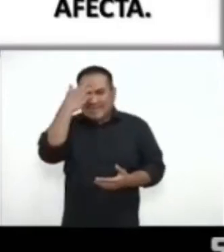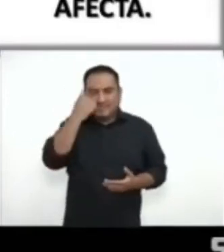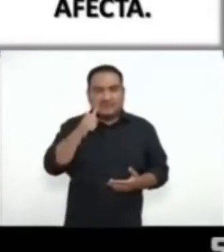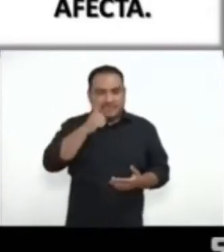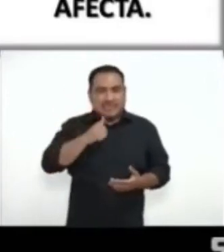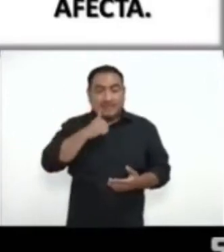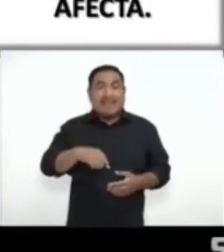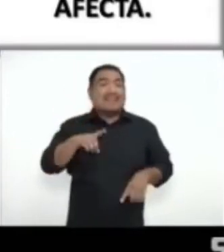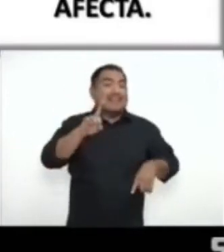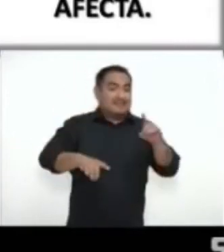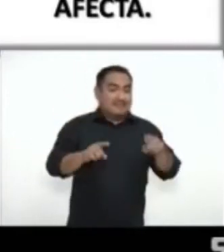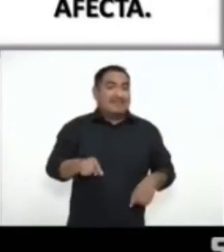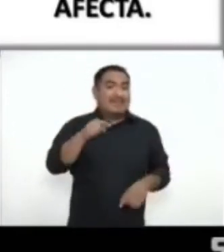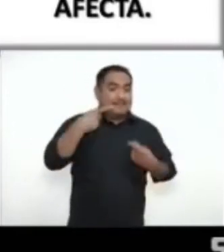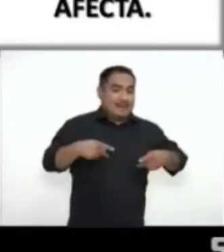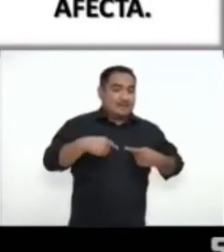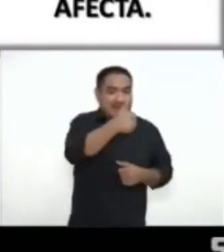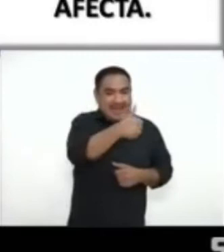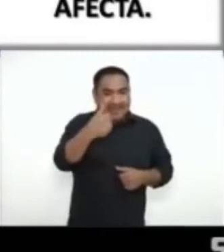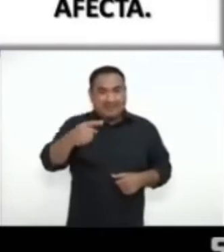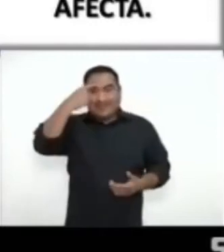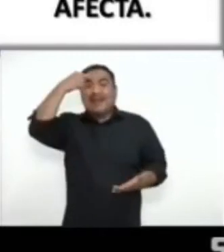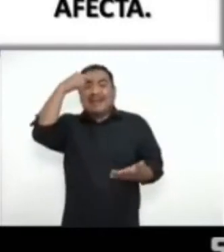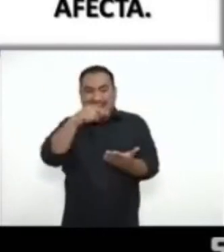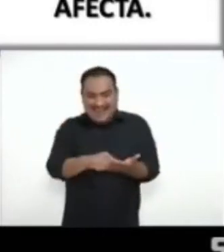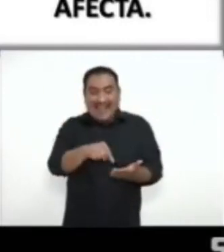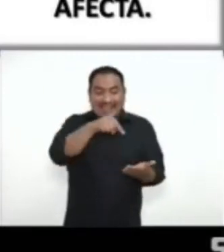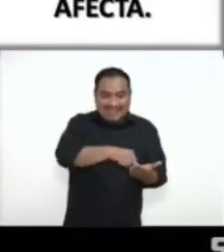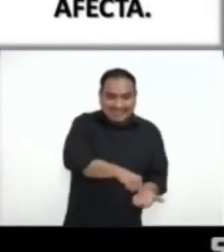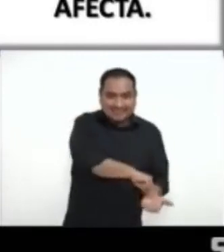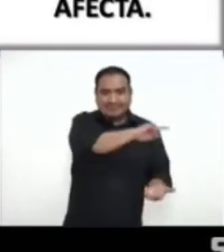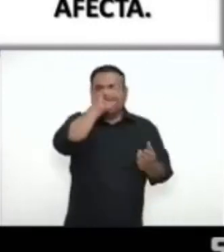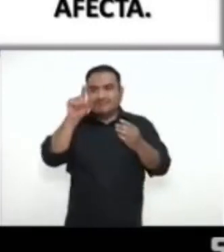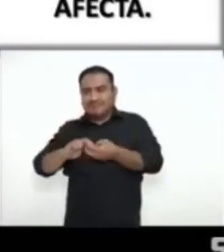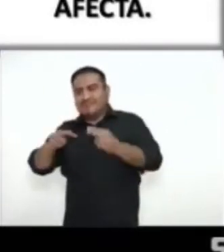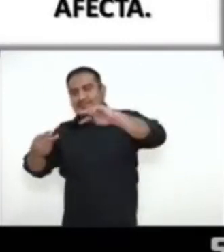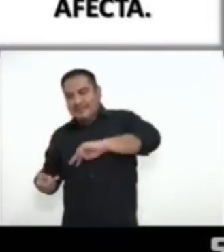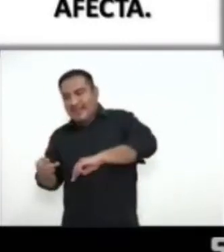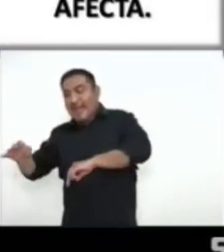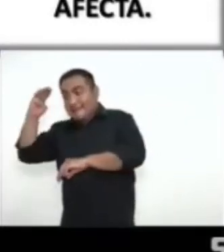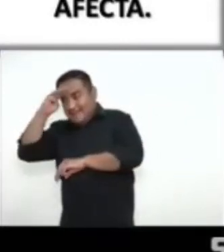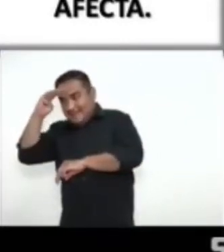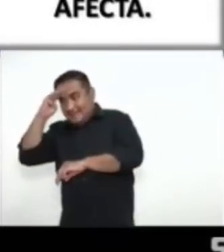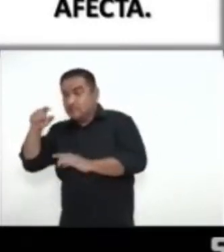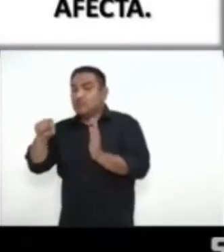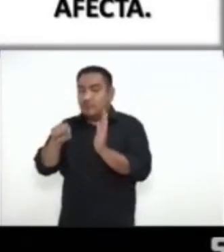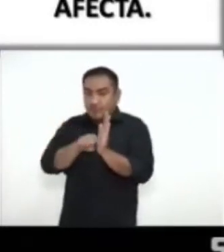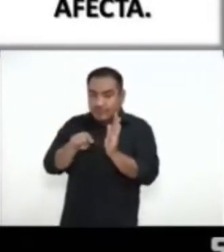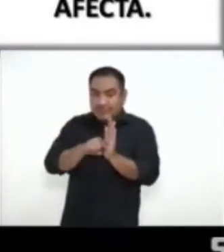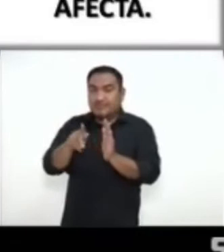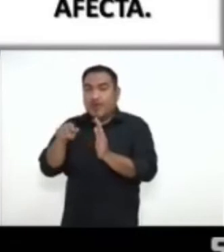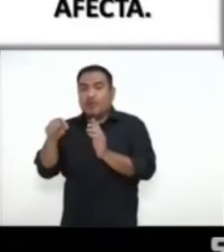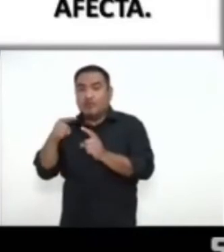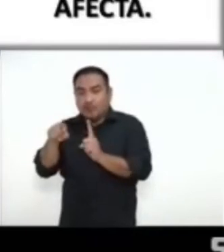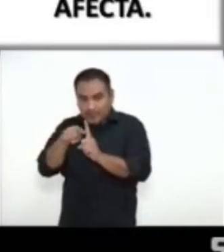tú creas. Tus creencias te van a llevar a tener ciertos pensamientos y estos pensamientos son